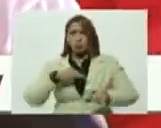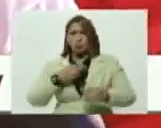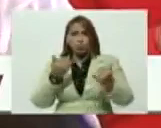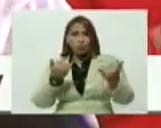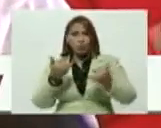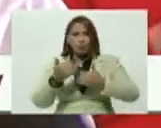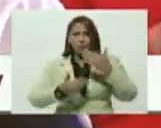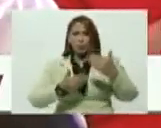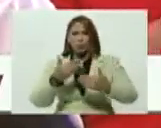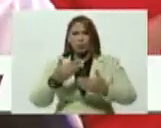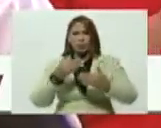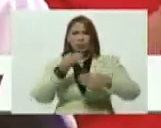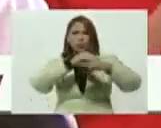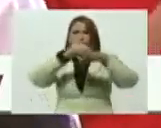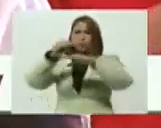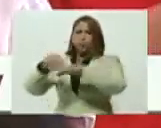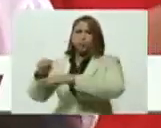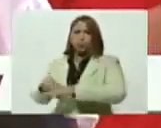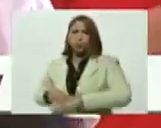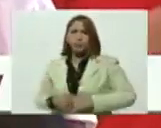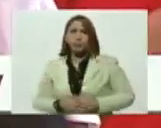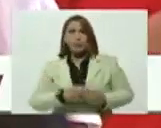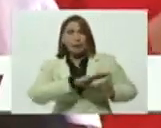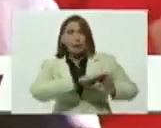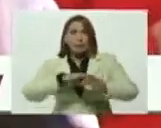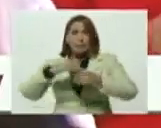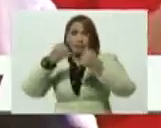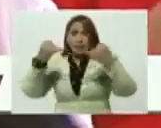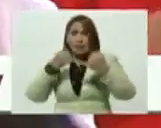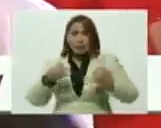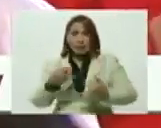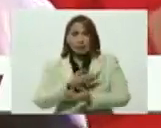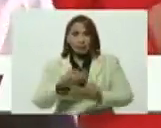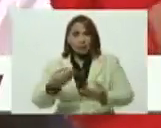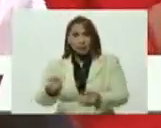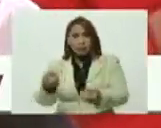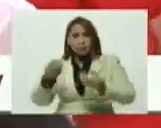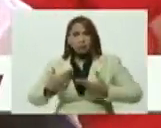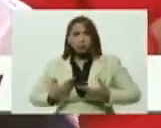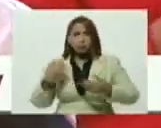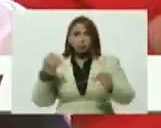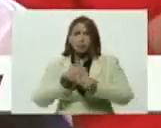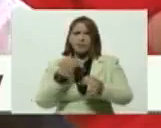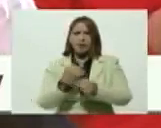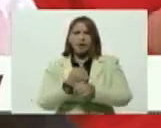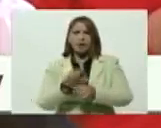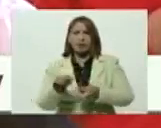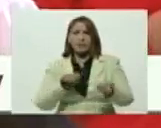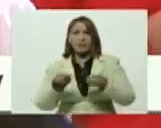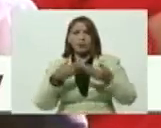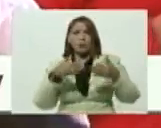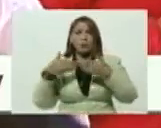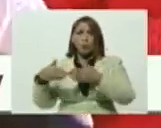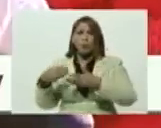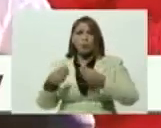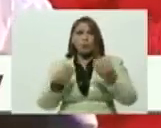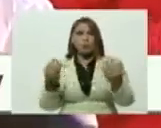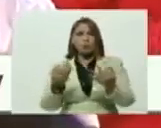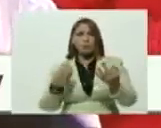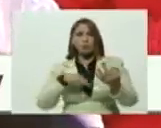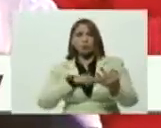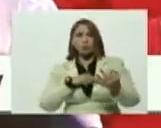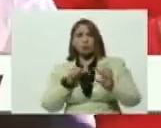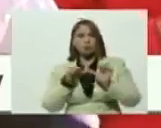un proceso de consulta, presidenta, aparte de las líneas extraordinarias que nos vienen dando ustedes, que es el trabajar en servicios públicos, como siempre. Nosotros